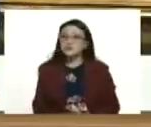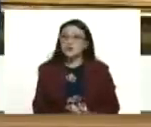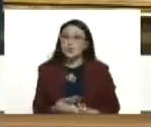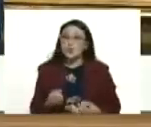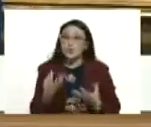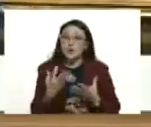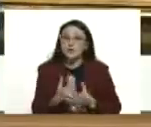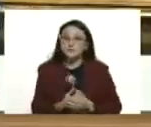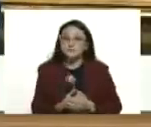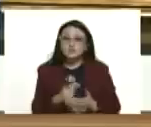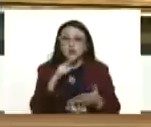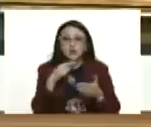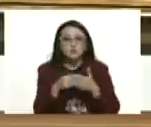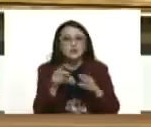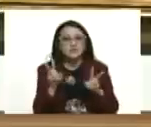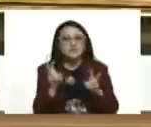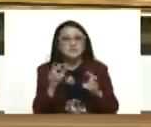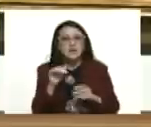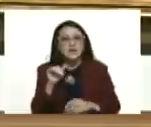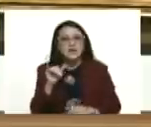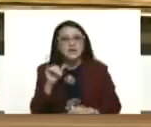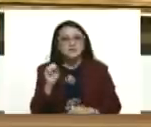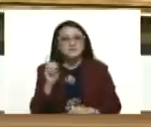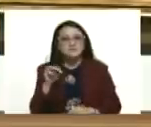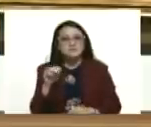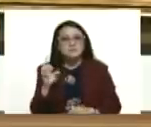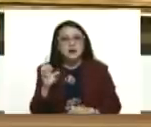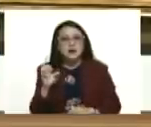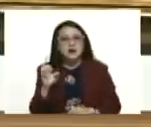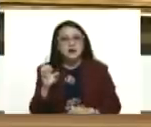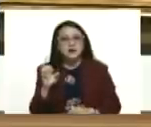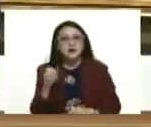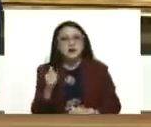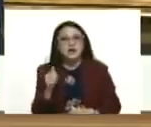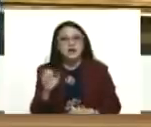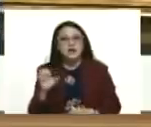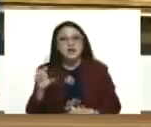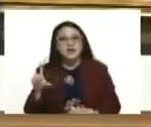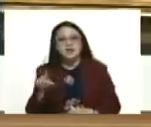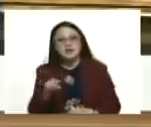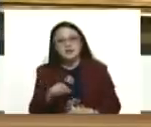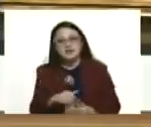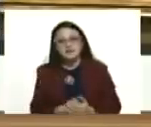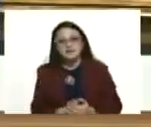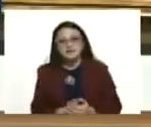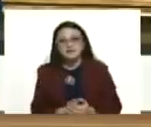¿Cuántos? No les nombré ahorita el caso de Ismael García, que al testaferro se le murió.